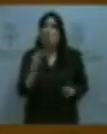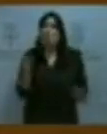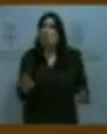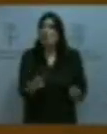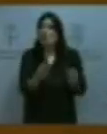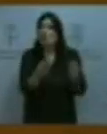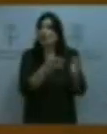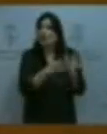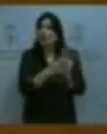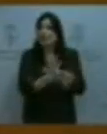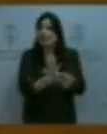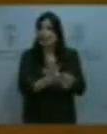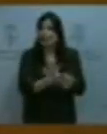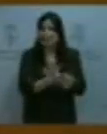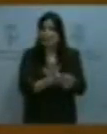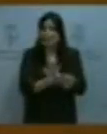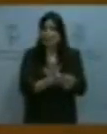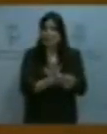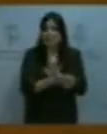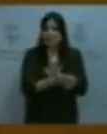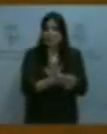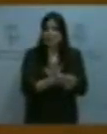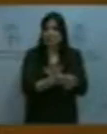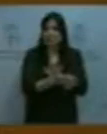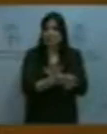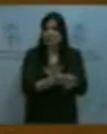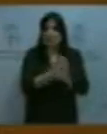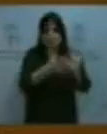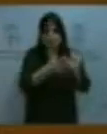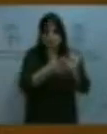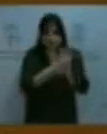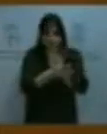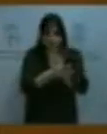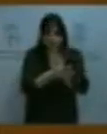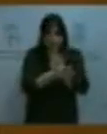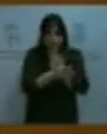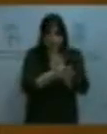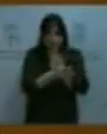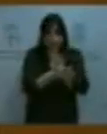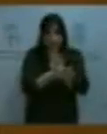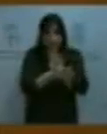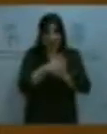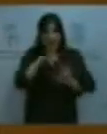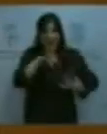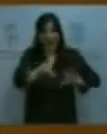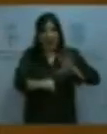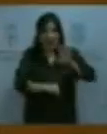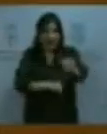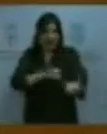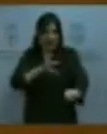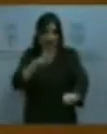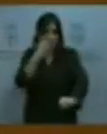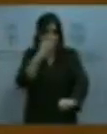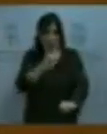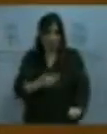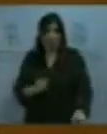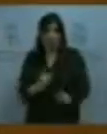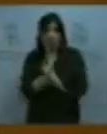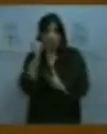es que haya cada vez más episodios de ataques de lobo a la cabaña ganadera, pues